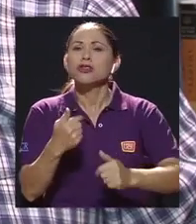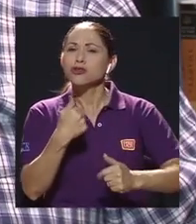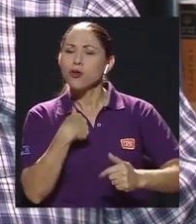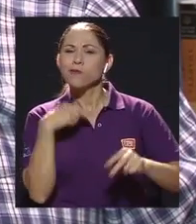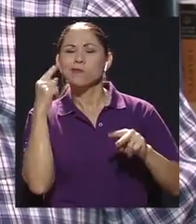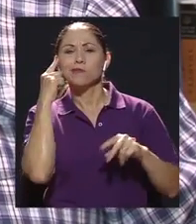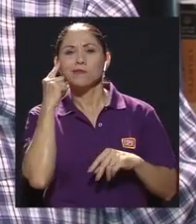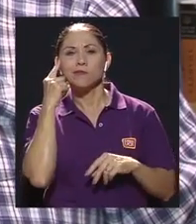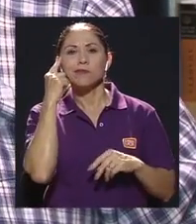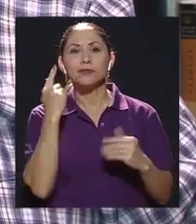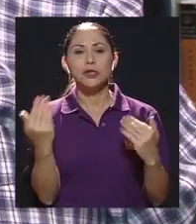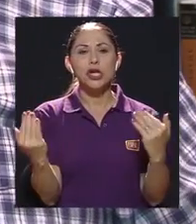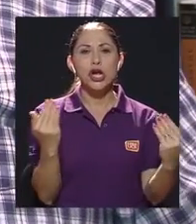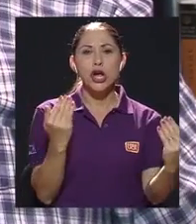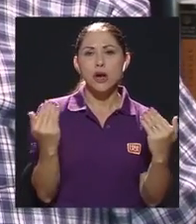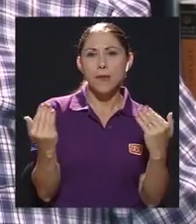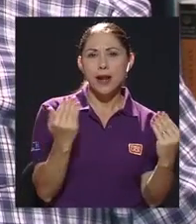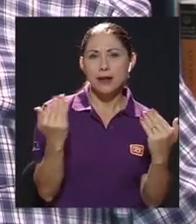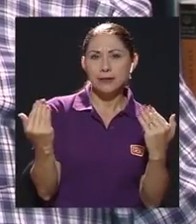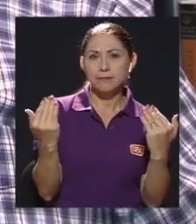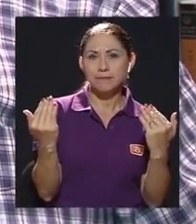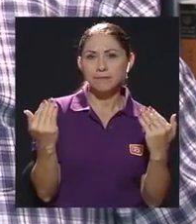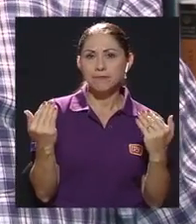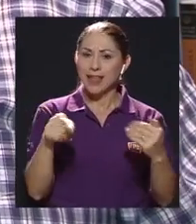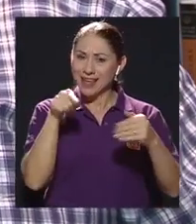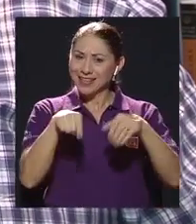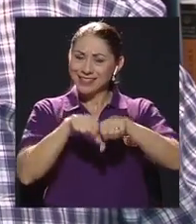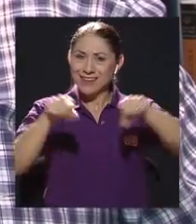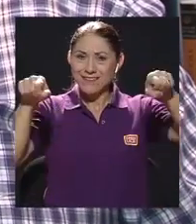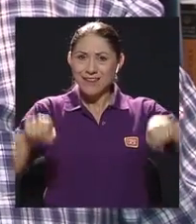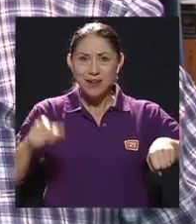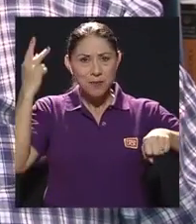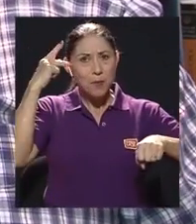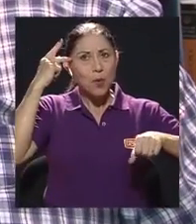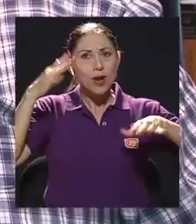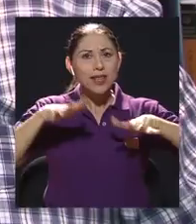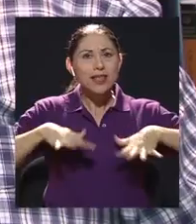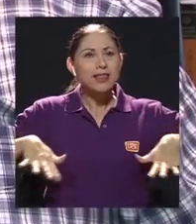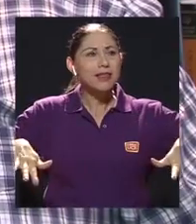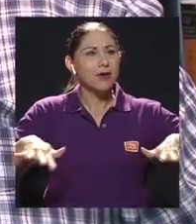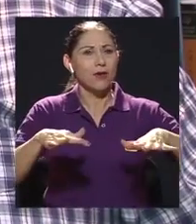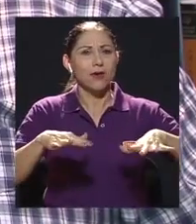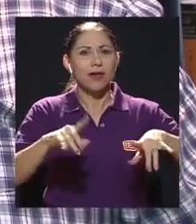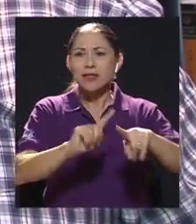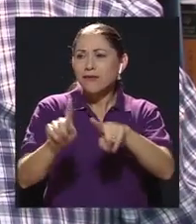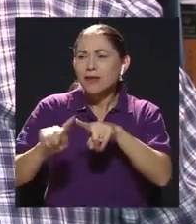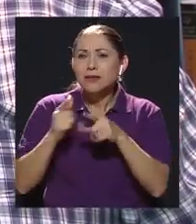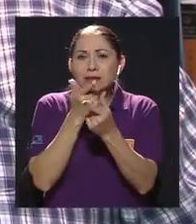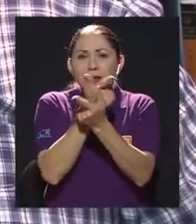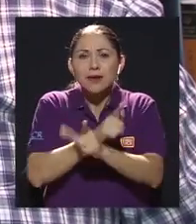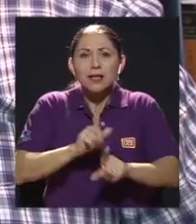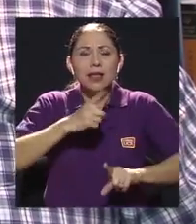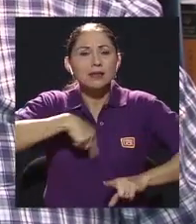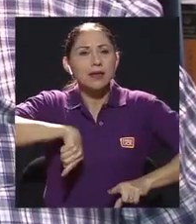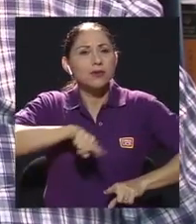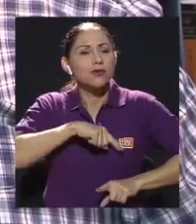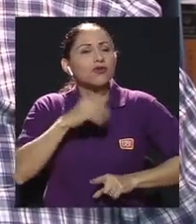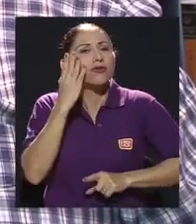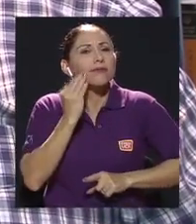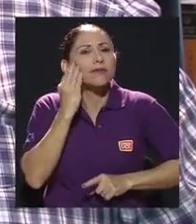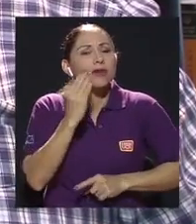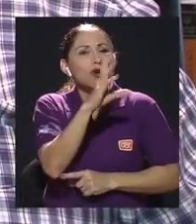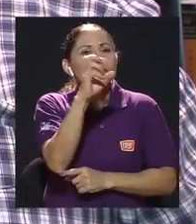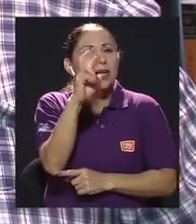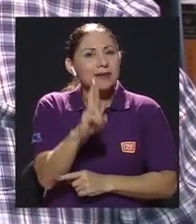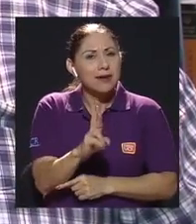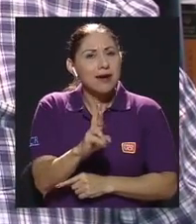comparar lo que es este régimen político, el régimen de libertades y que vivimos en Costa Rica, con lo que yo